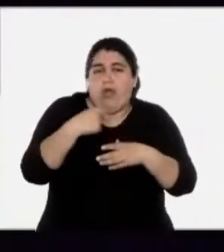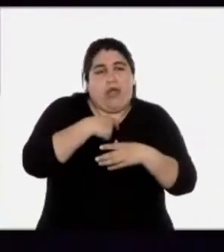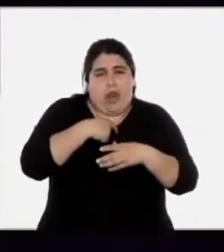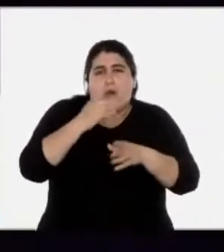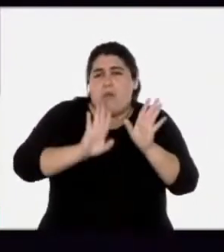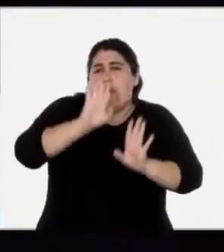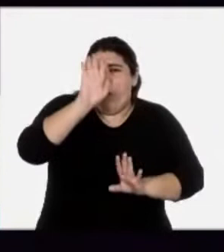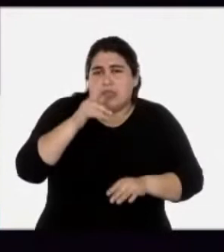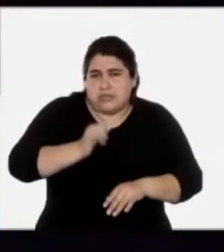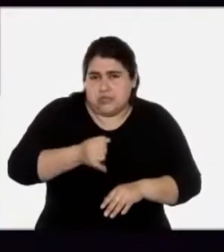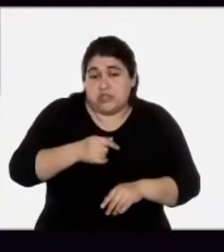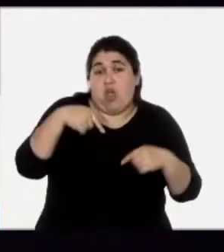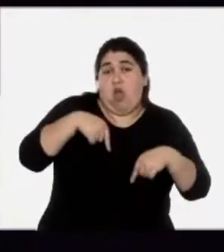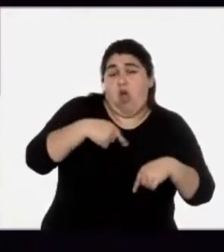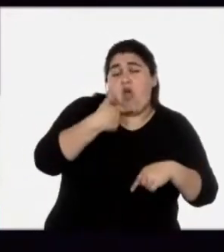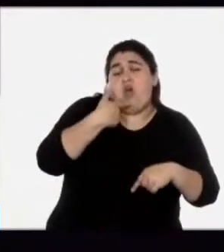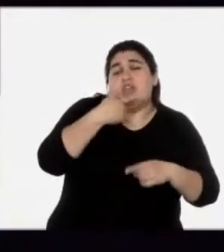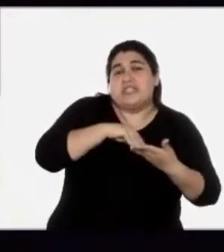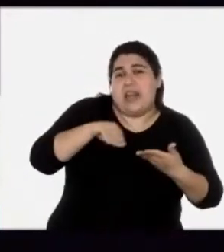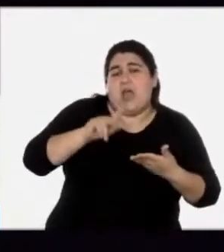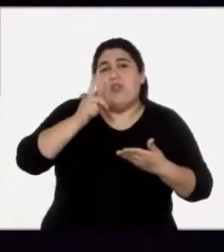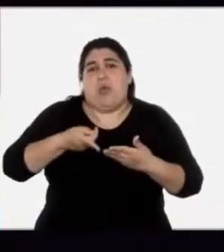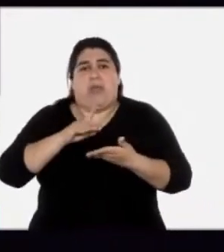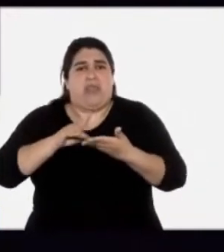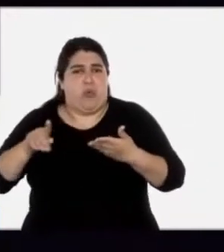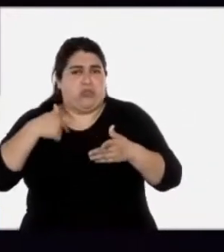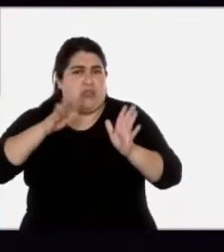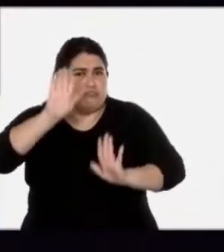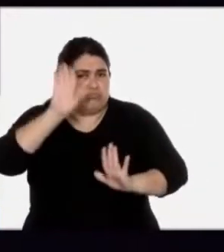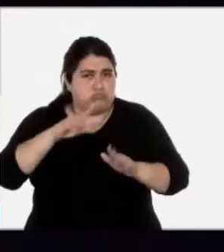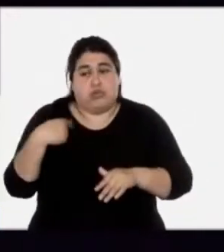en el Senado como hoy en Diputados. Es la voluntad una vez más manifiesta de este